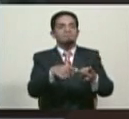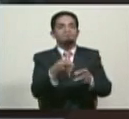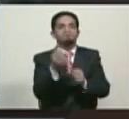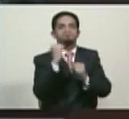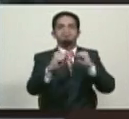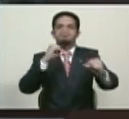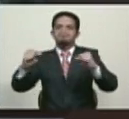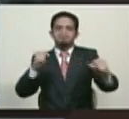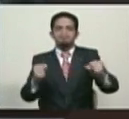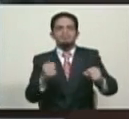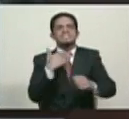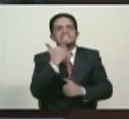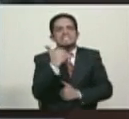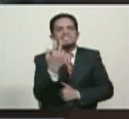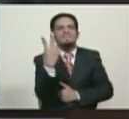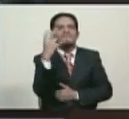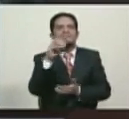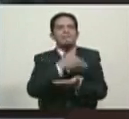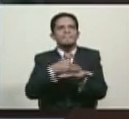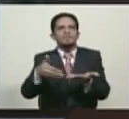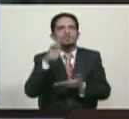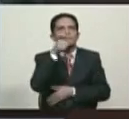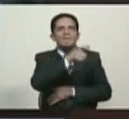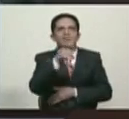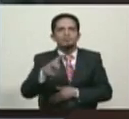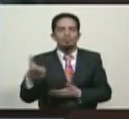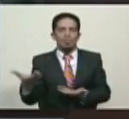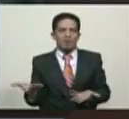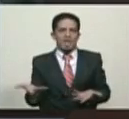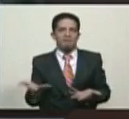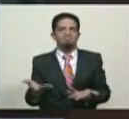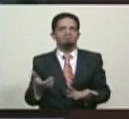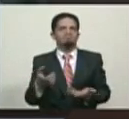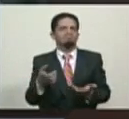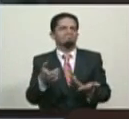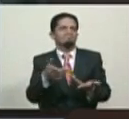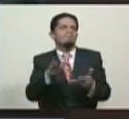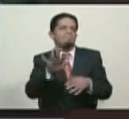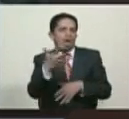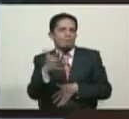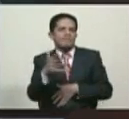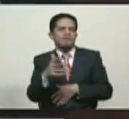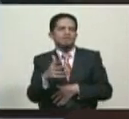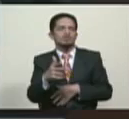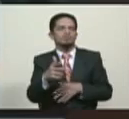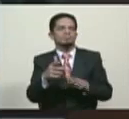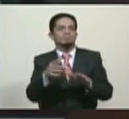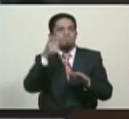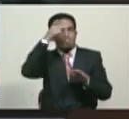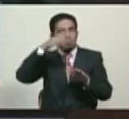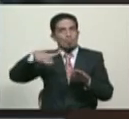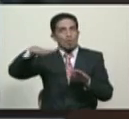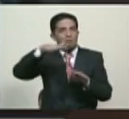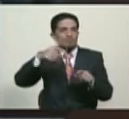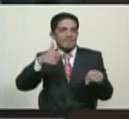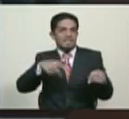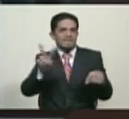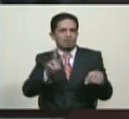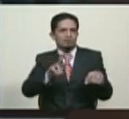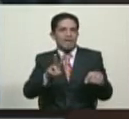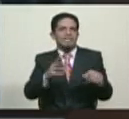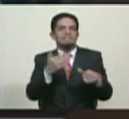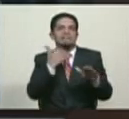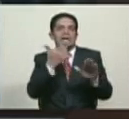casi 20 millones de víctimas. Podría decirse que son 2/3 de la población de nuestro país. De solo